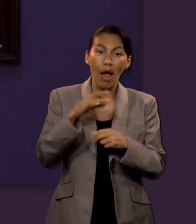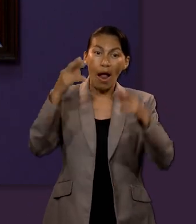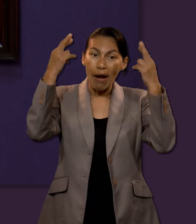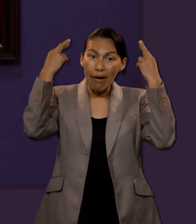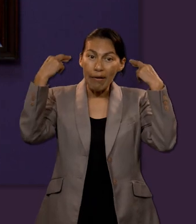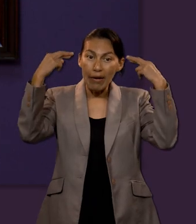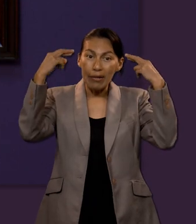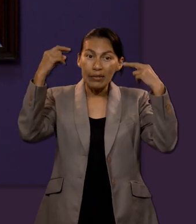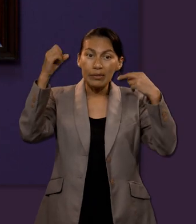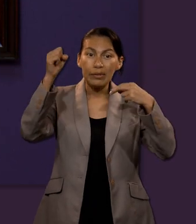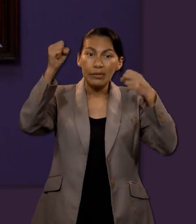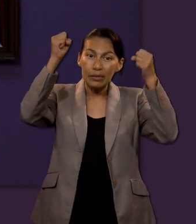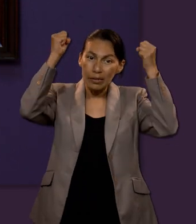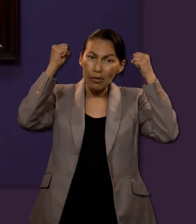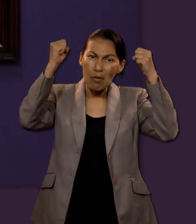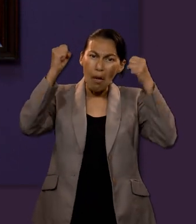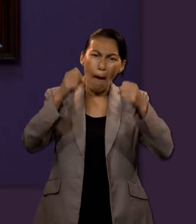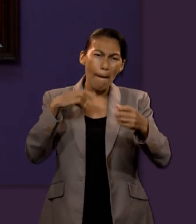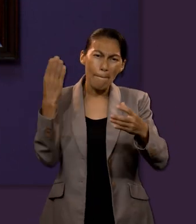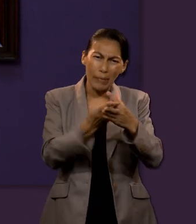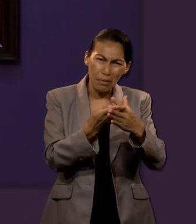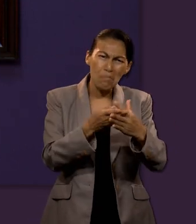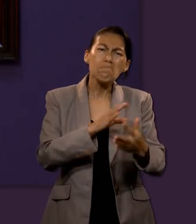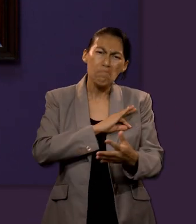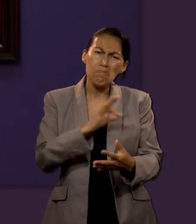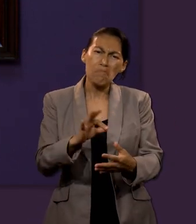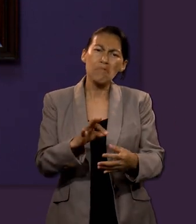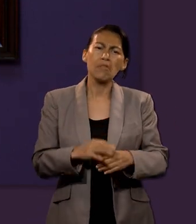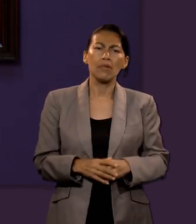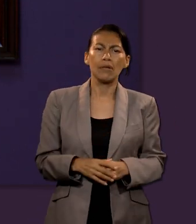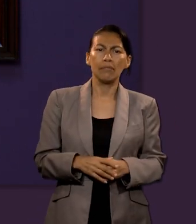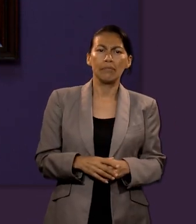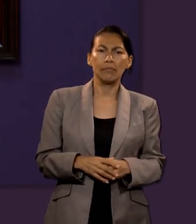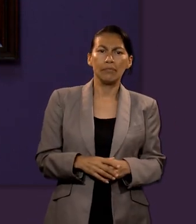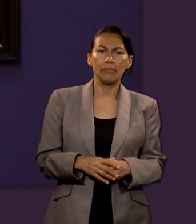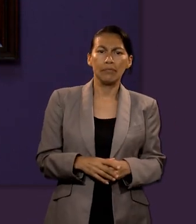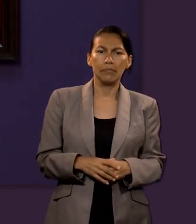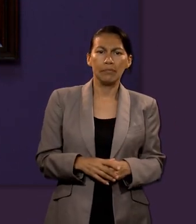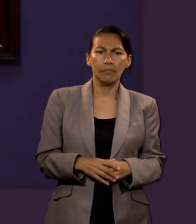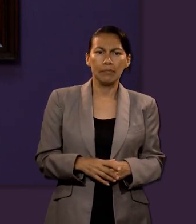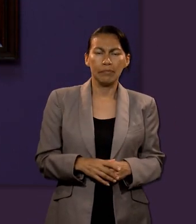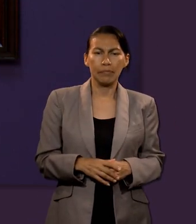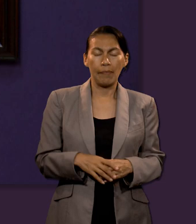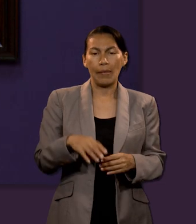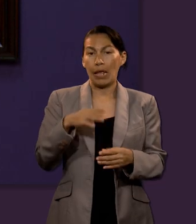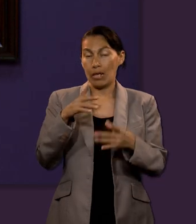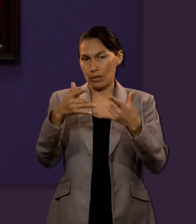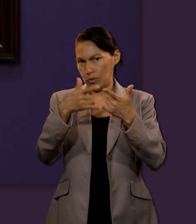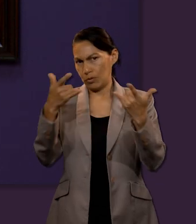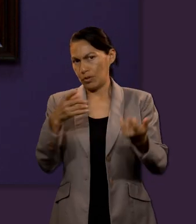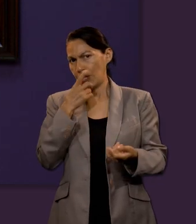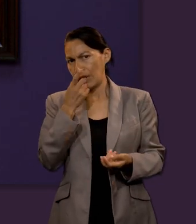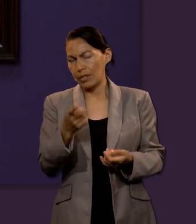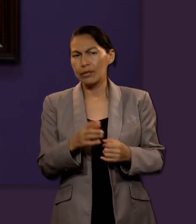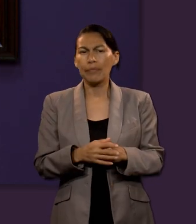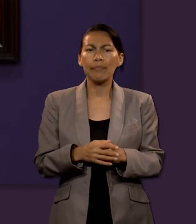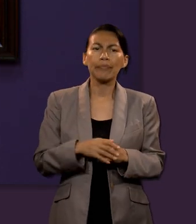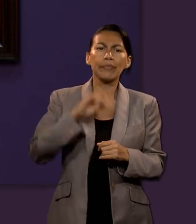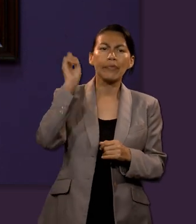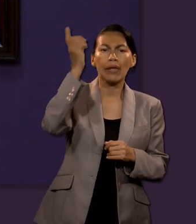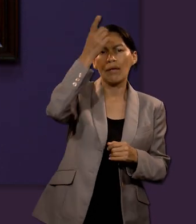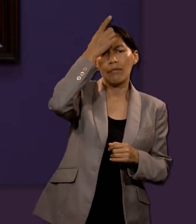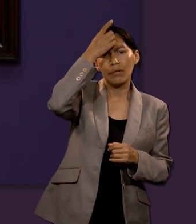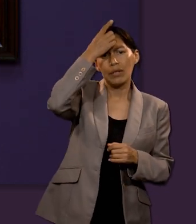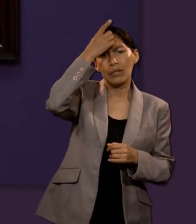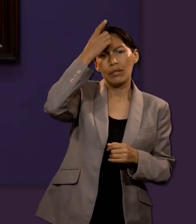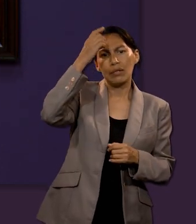nosotros podemos ver la oportunidad que él tuvo de poder tomar la vida de saúl y voy a leer algunos versículos referentes a esta